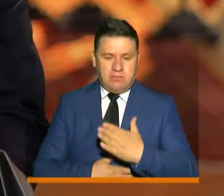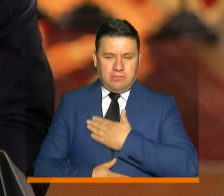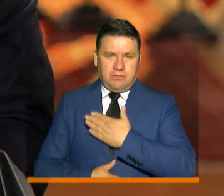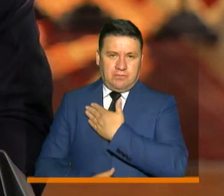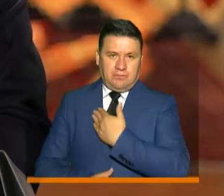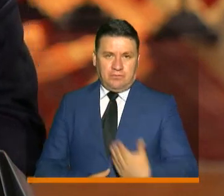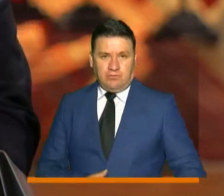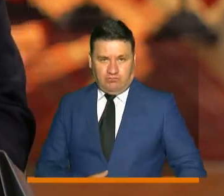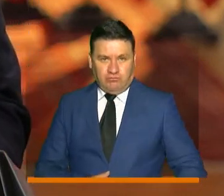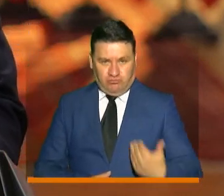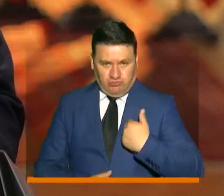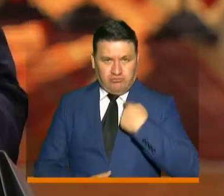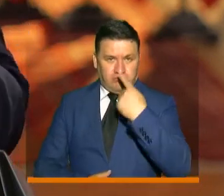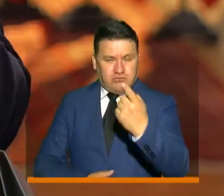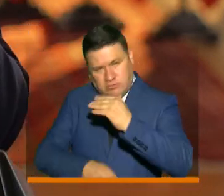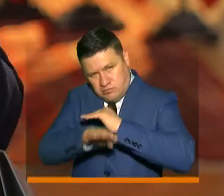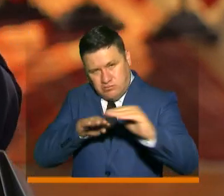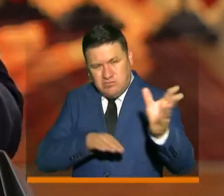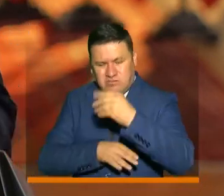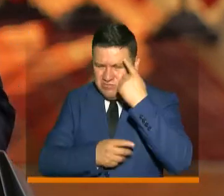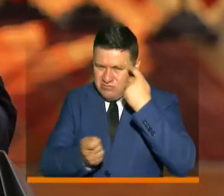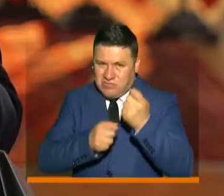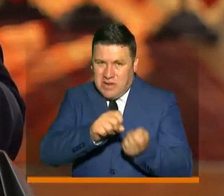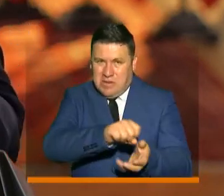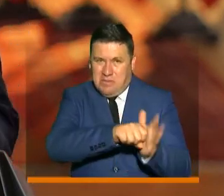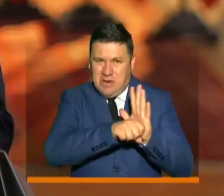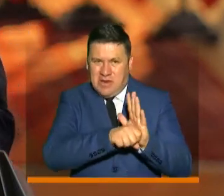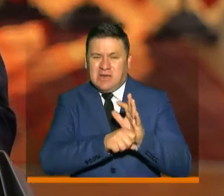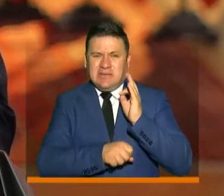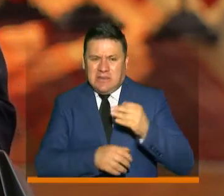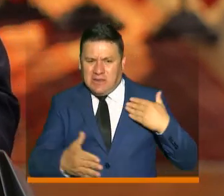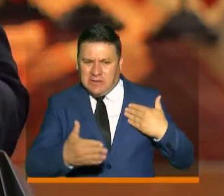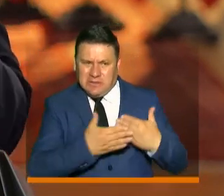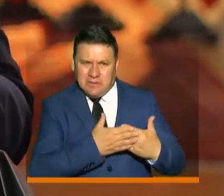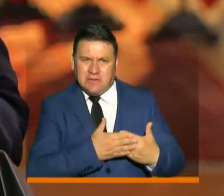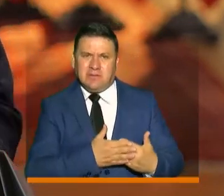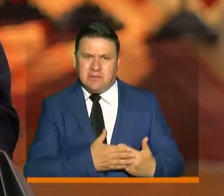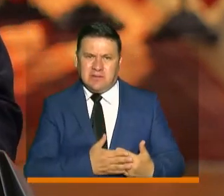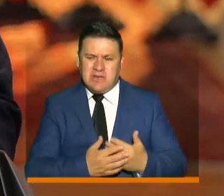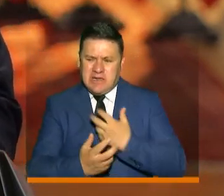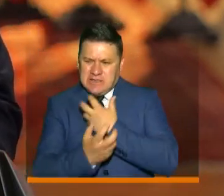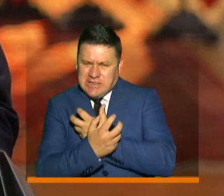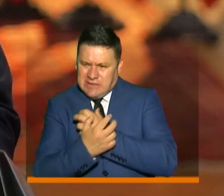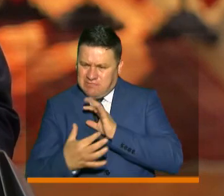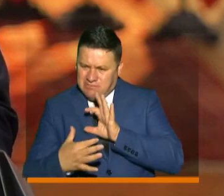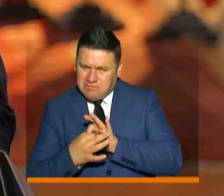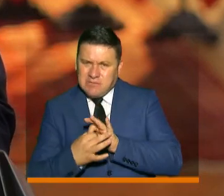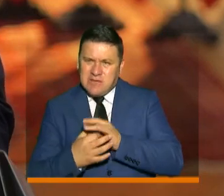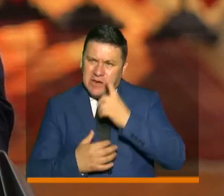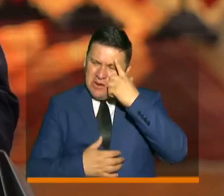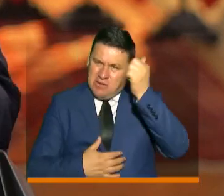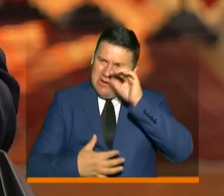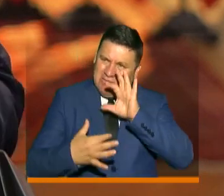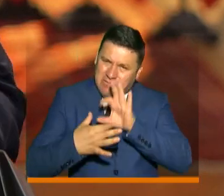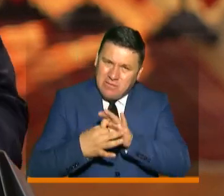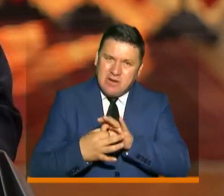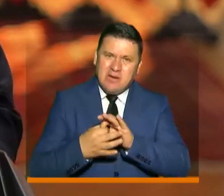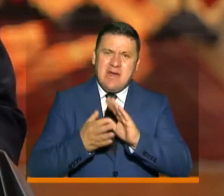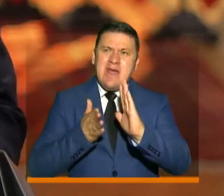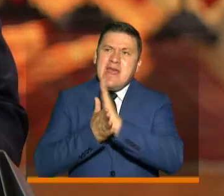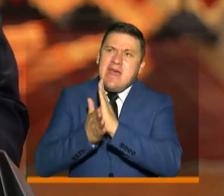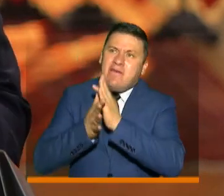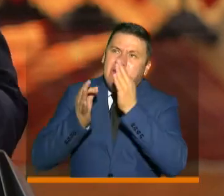presidente los invito a que enfrentemos la pandemia como lo hemos hecho con la ciencia con los expertos con la